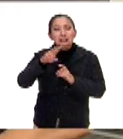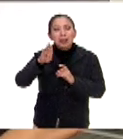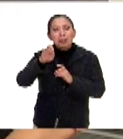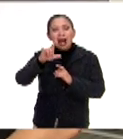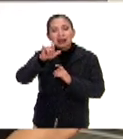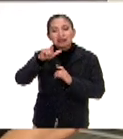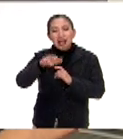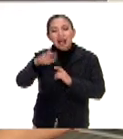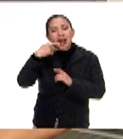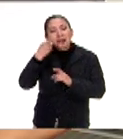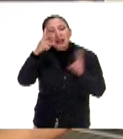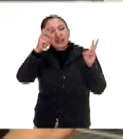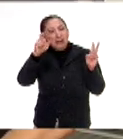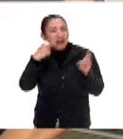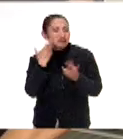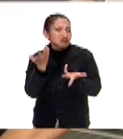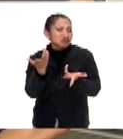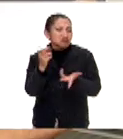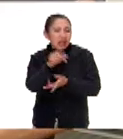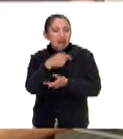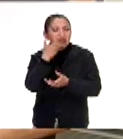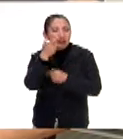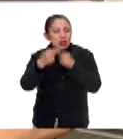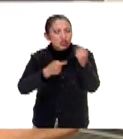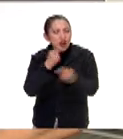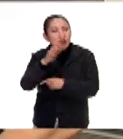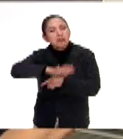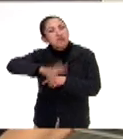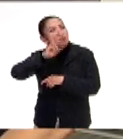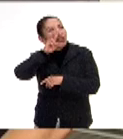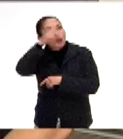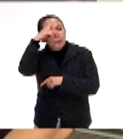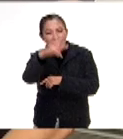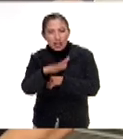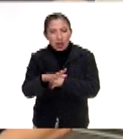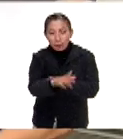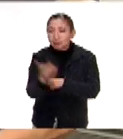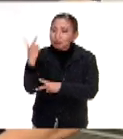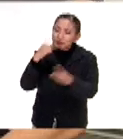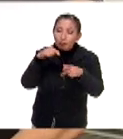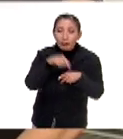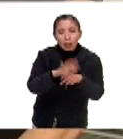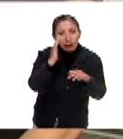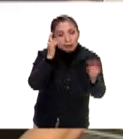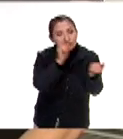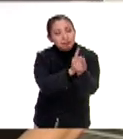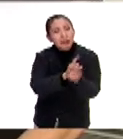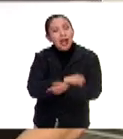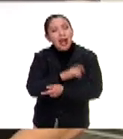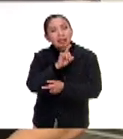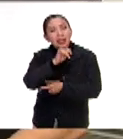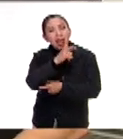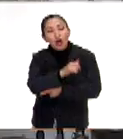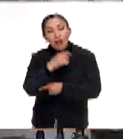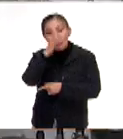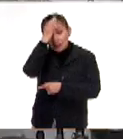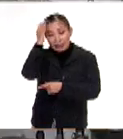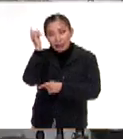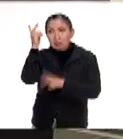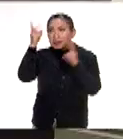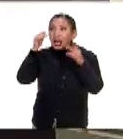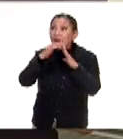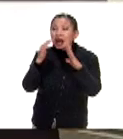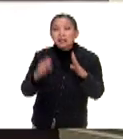sobre las tradiciones y los paisajes mexicanos. Y conoce a Diego Rivera y a Frida Kahlo y visita esta